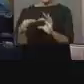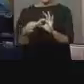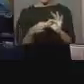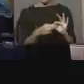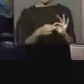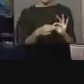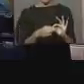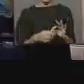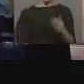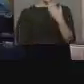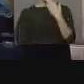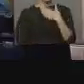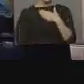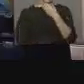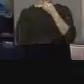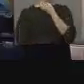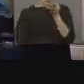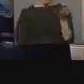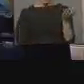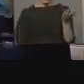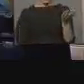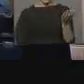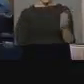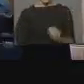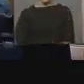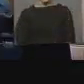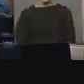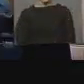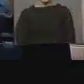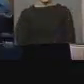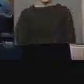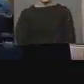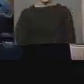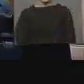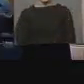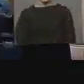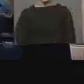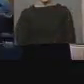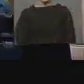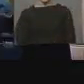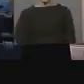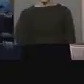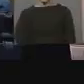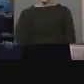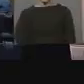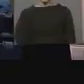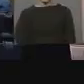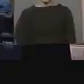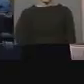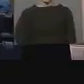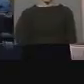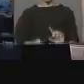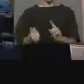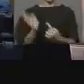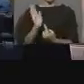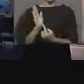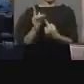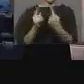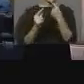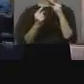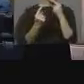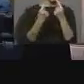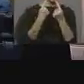causales. Y quiero además decir, y me quiero remitir a una publicación, a una